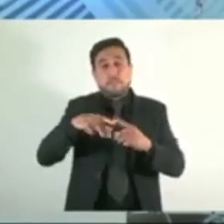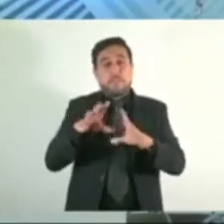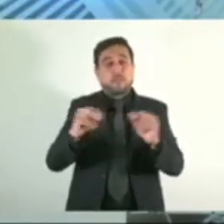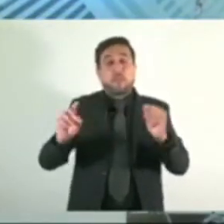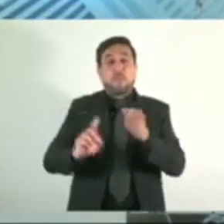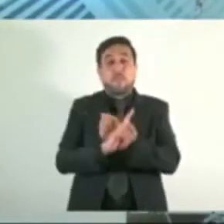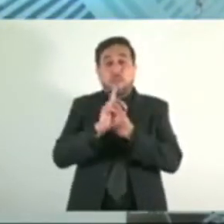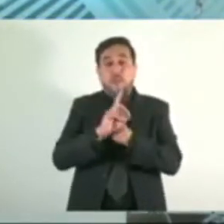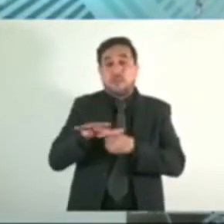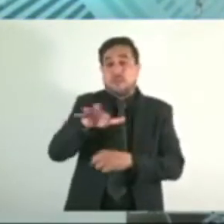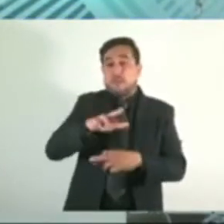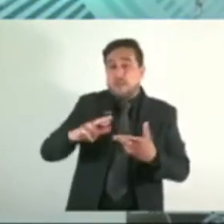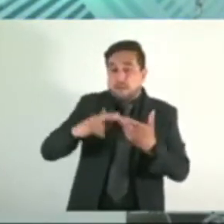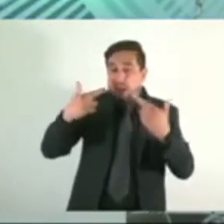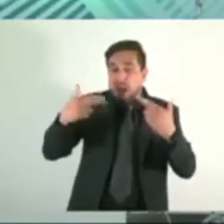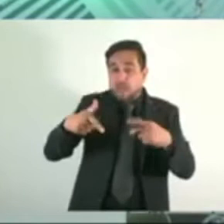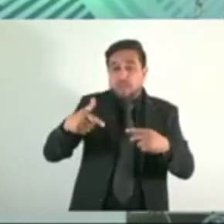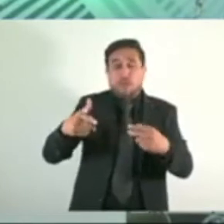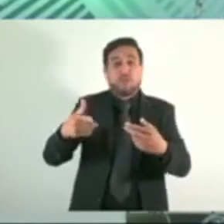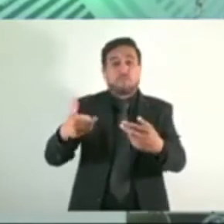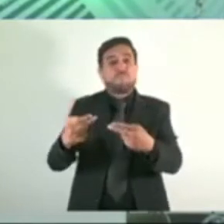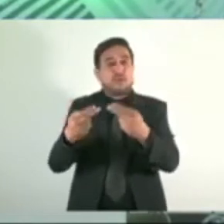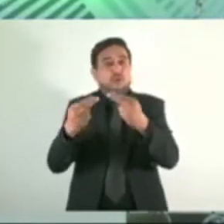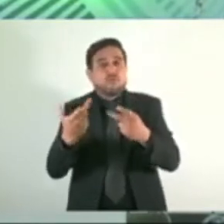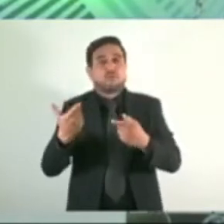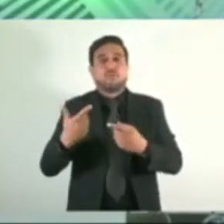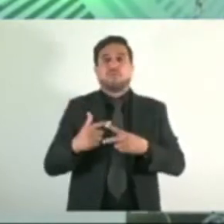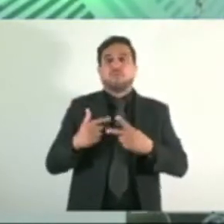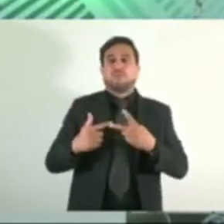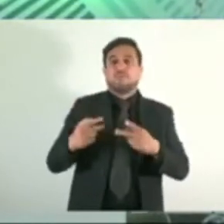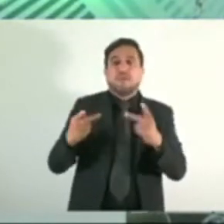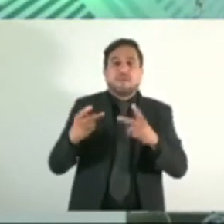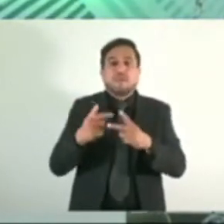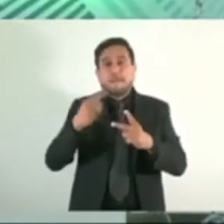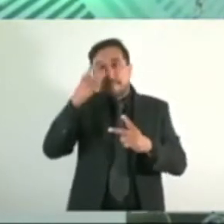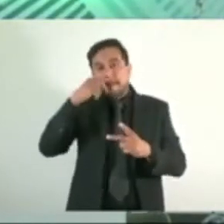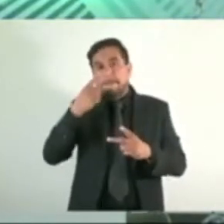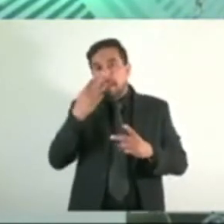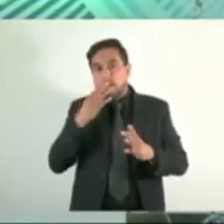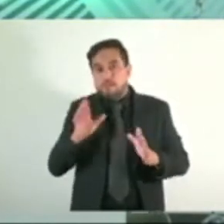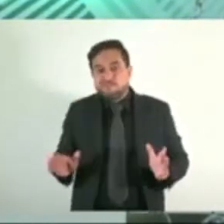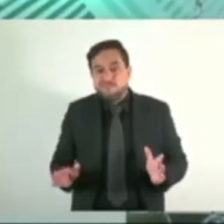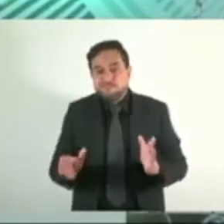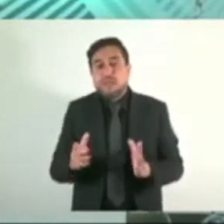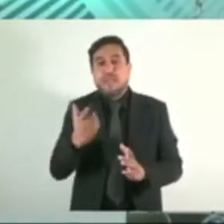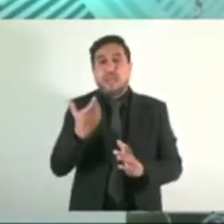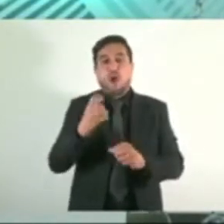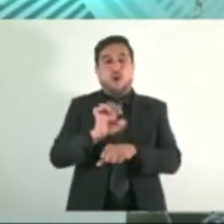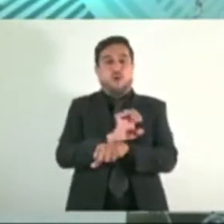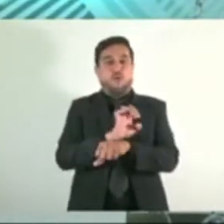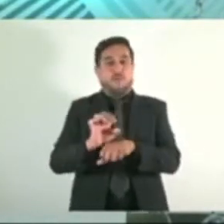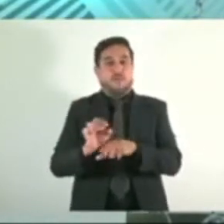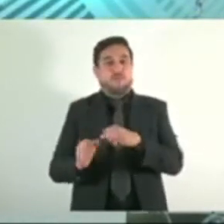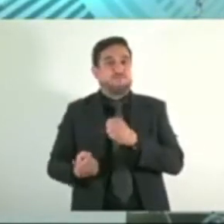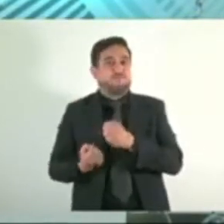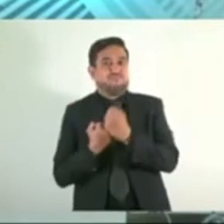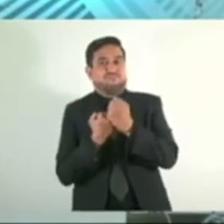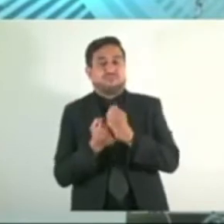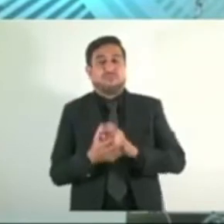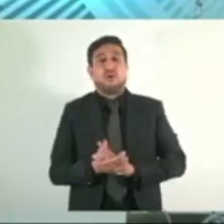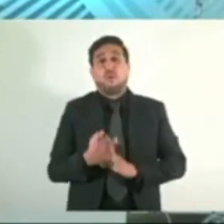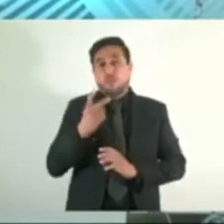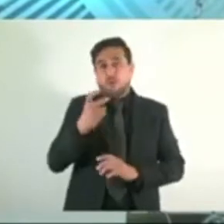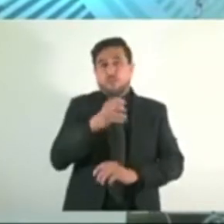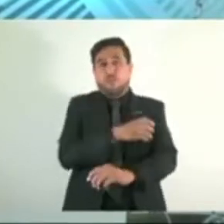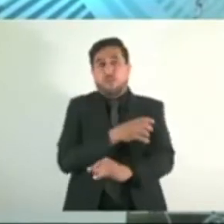relaciones comerciales han sido fundamentales para impulsar la reactivación de nuestra economía. Como podemos ver, el Poder Judicial de Guanajuato se